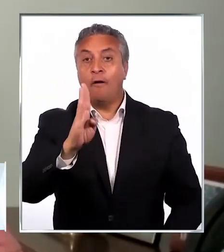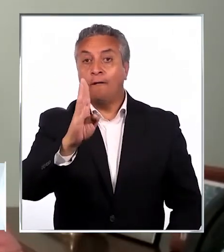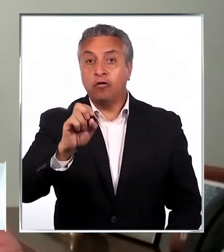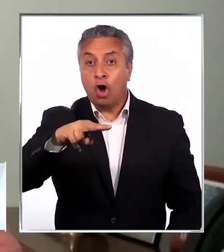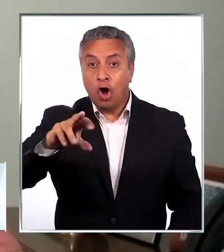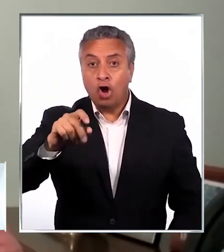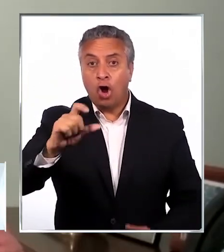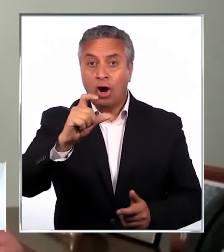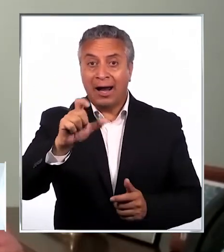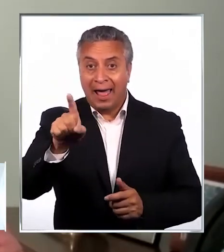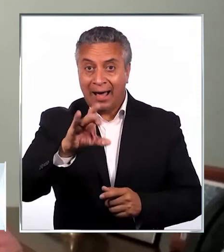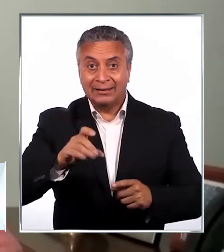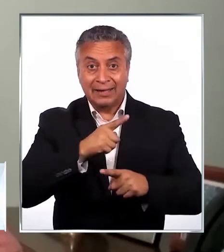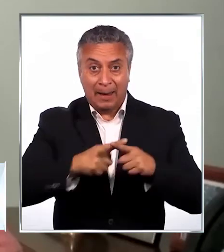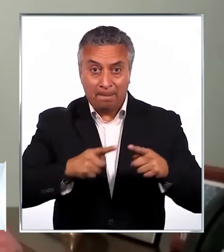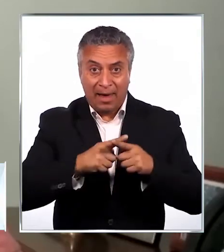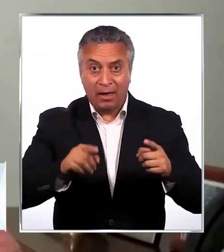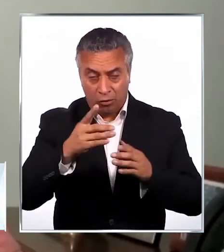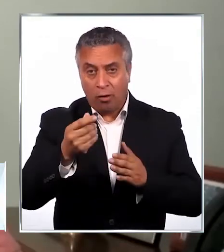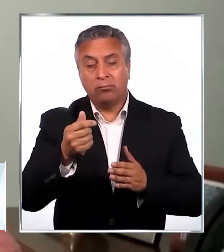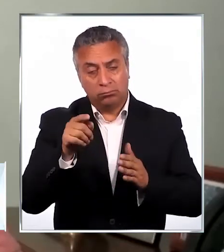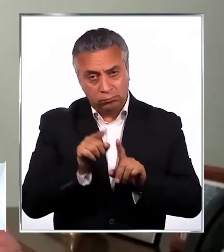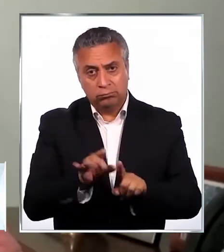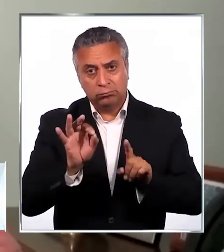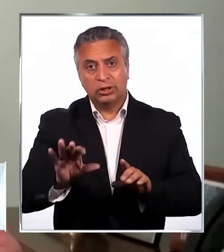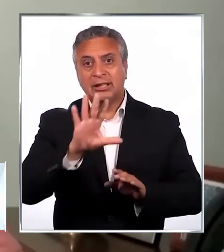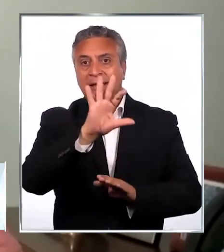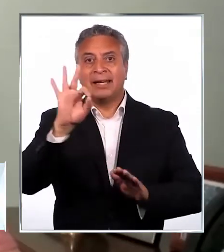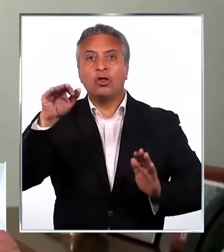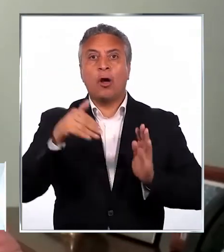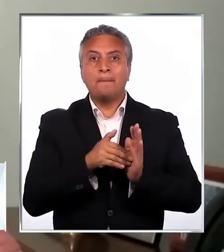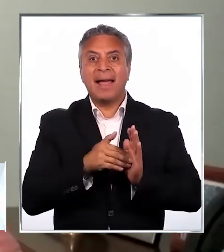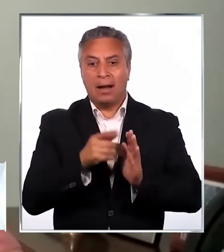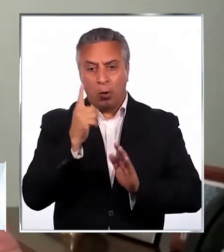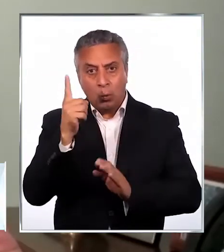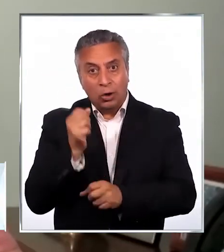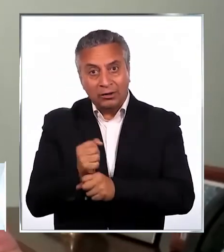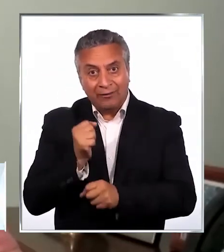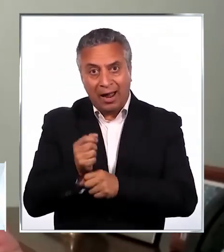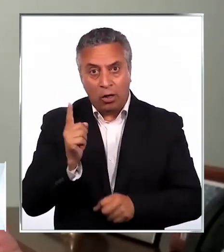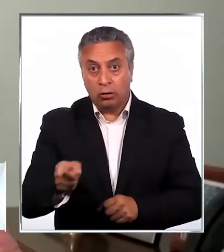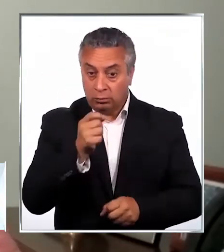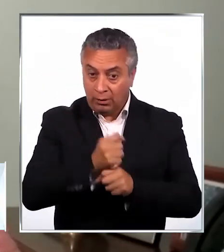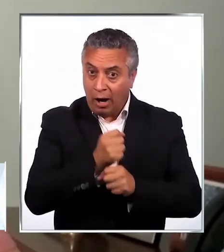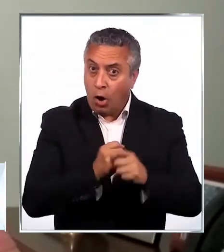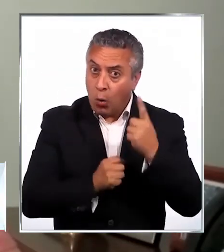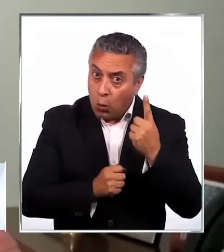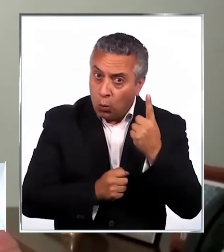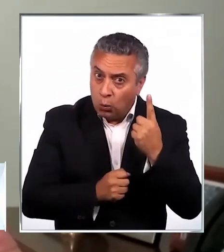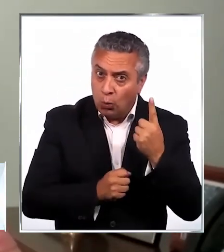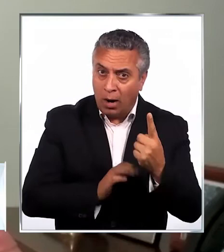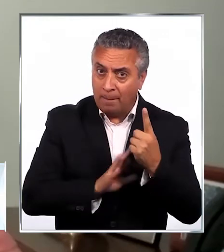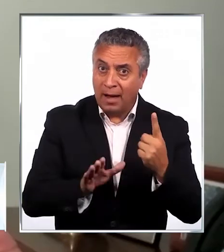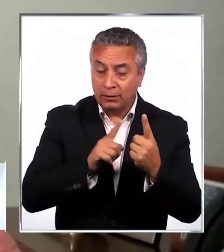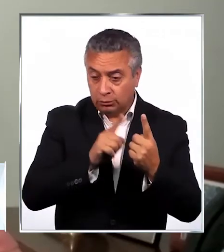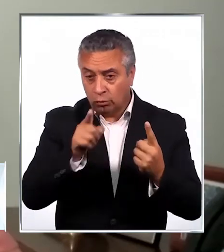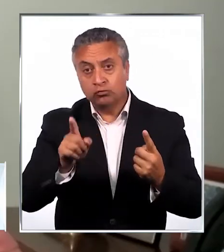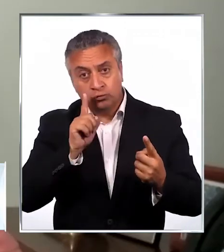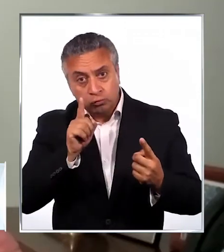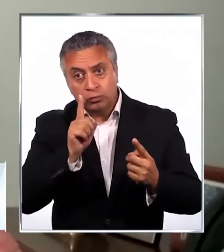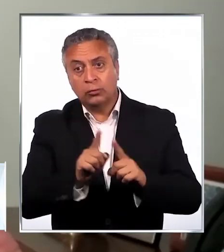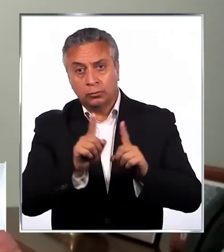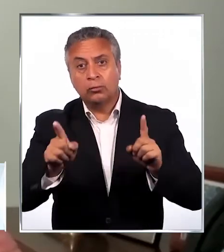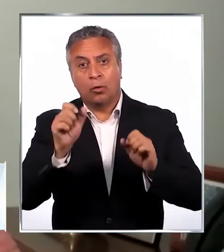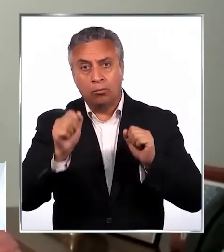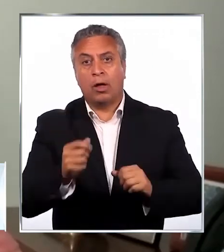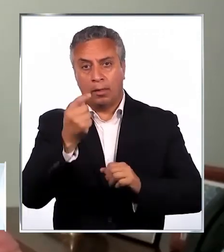que el bono de clase media es un bono base de 500.000 pesos por trabajador, no por hogar, es decir, si hay más de un trabajador que cumpla los requisitos